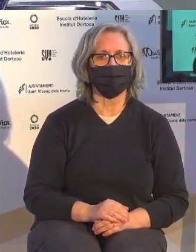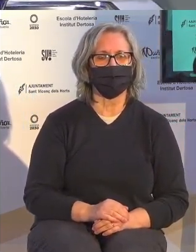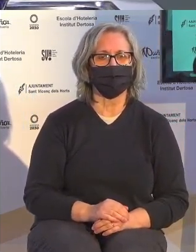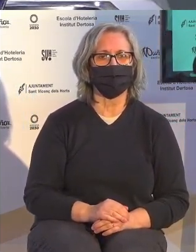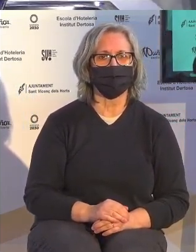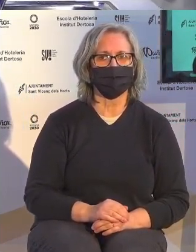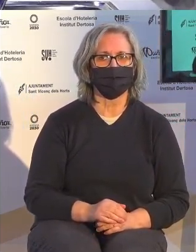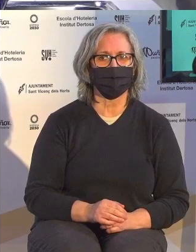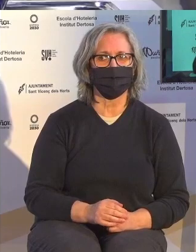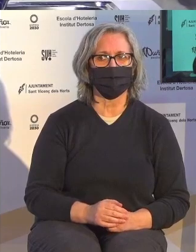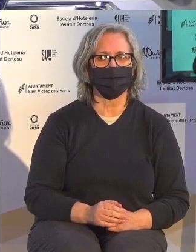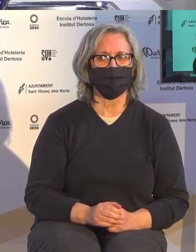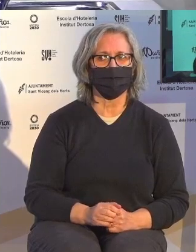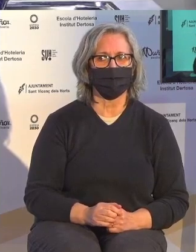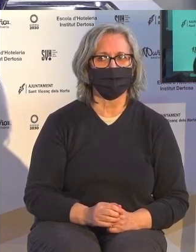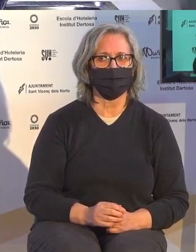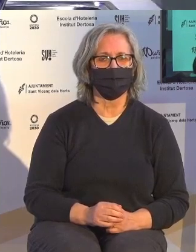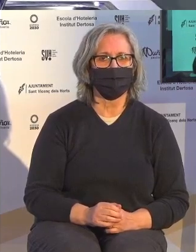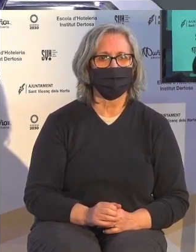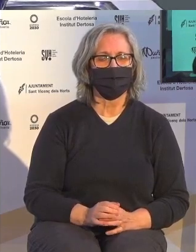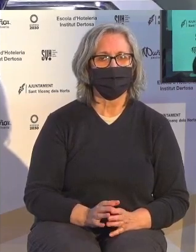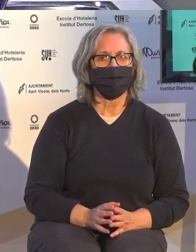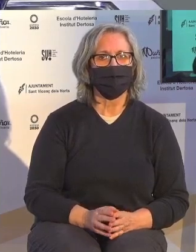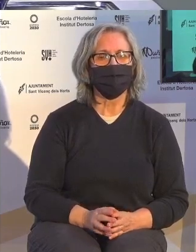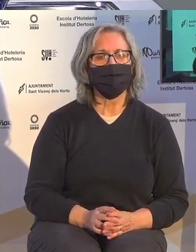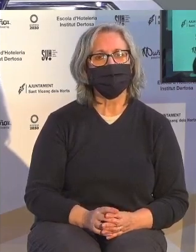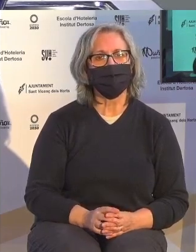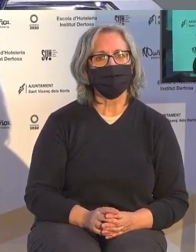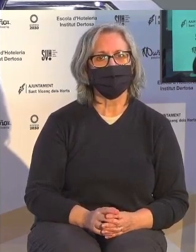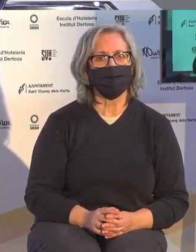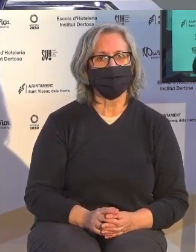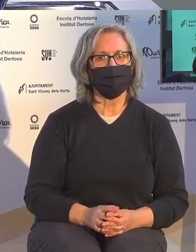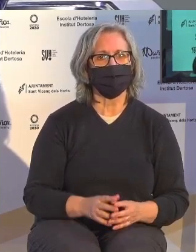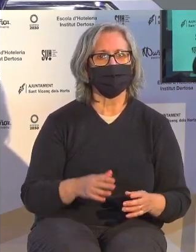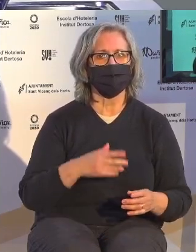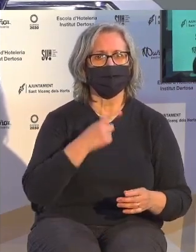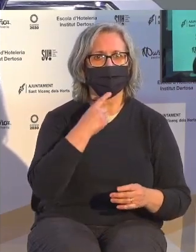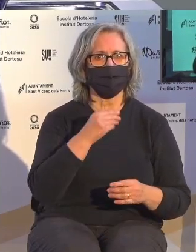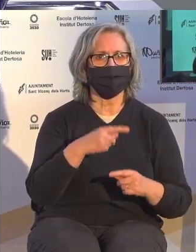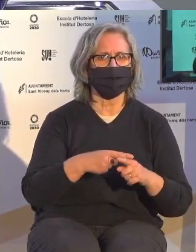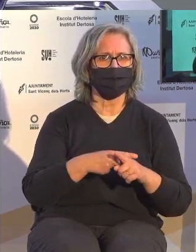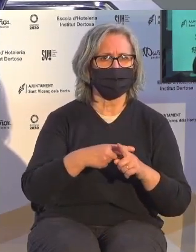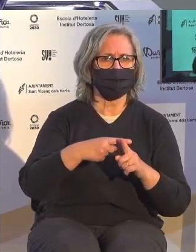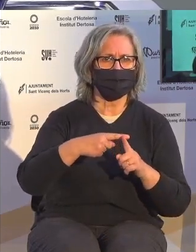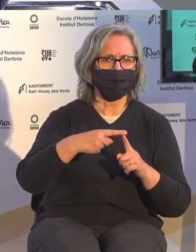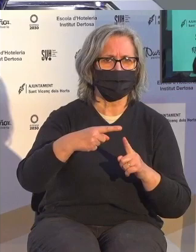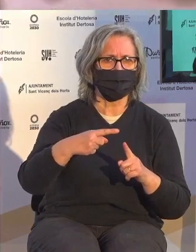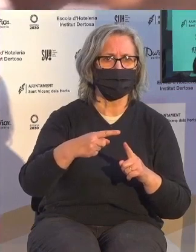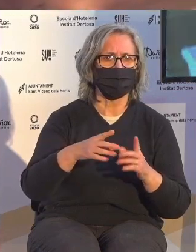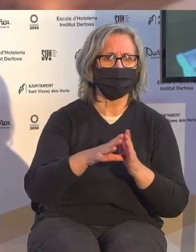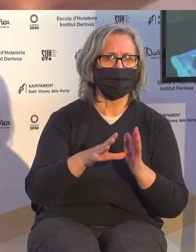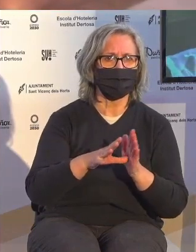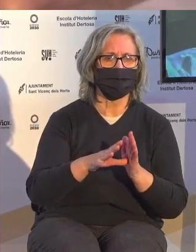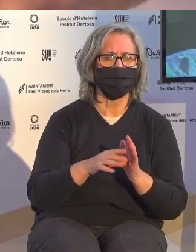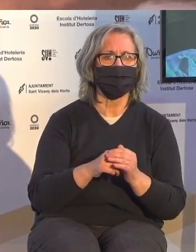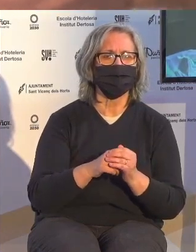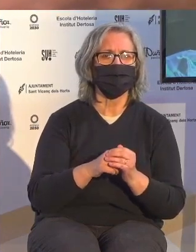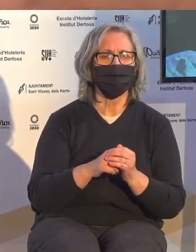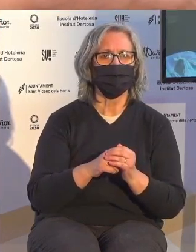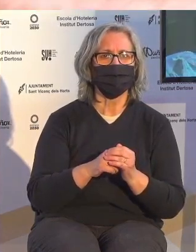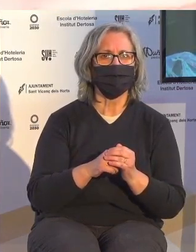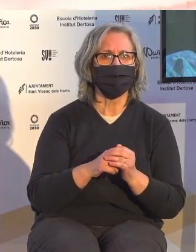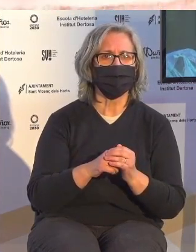eso está en el momento perfecto que está muy cerca ahora las veces está lejos todavía entonces lo que hago yo para la